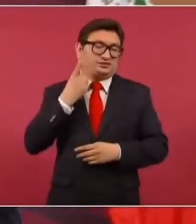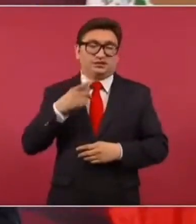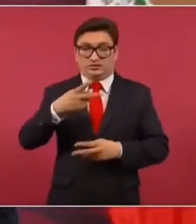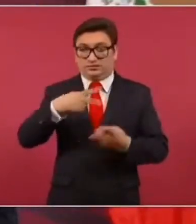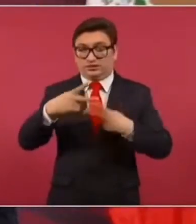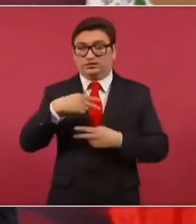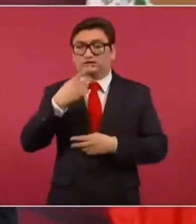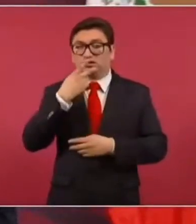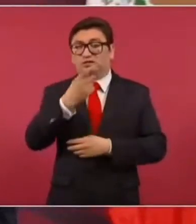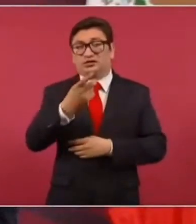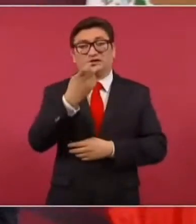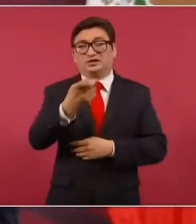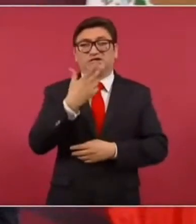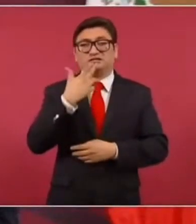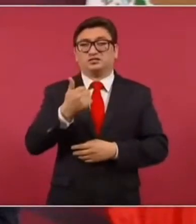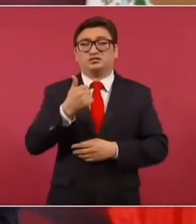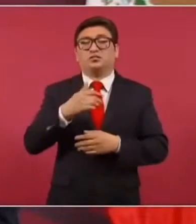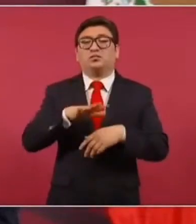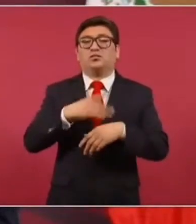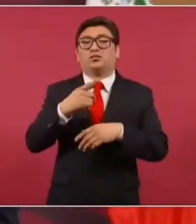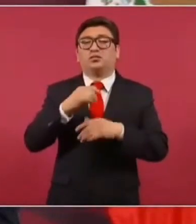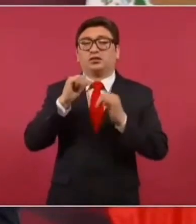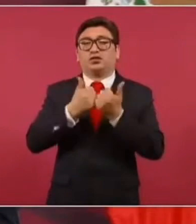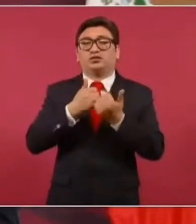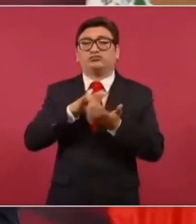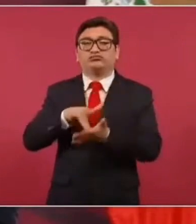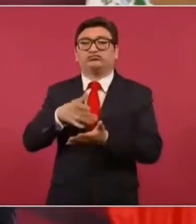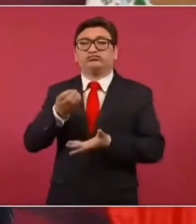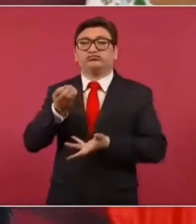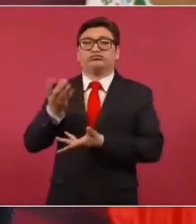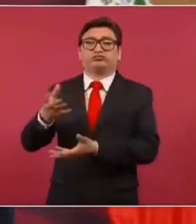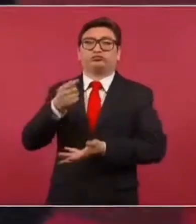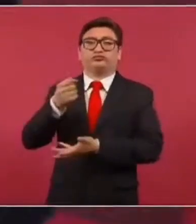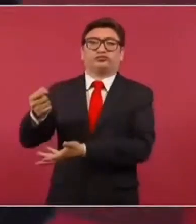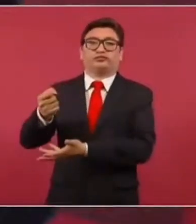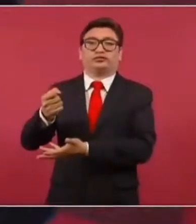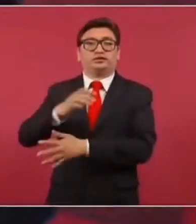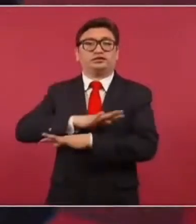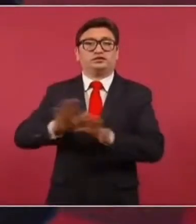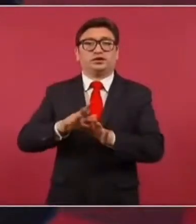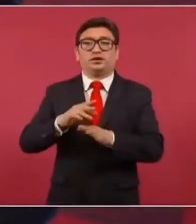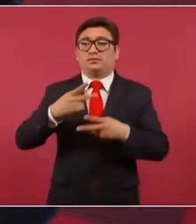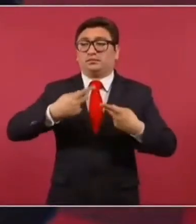que eso no le sirve a la gente. Se quedan esos aparatos.